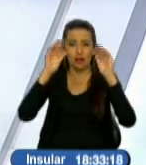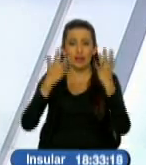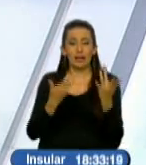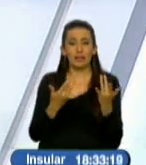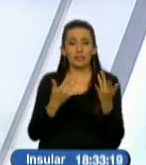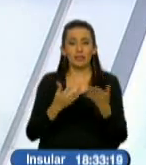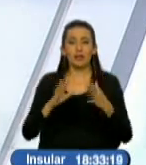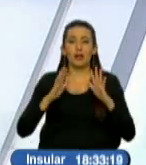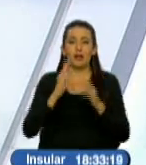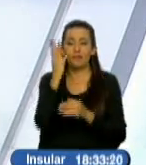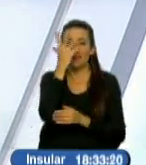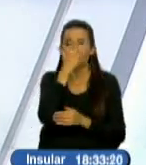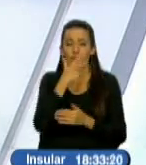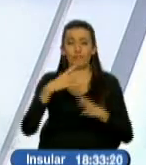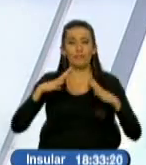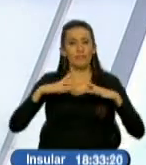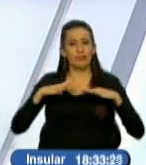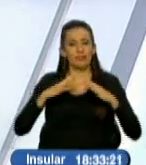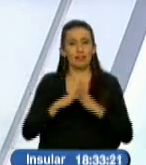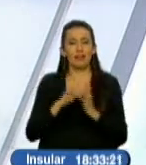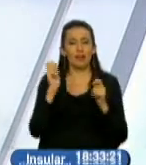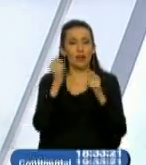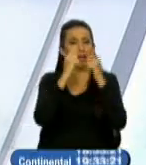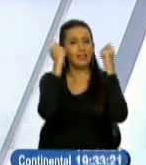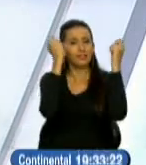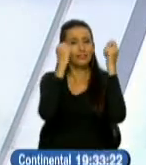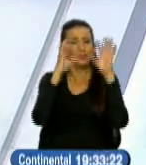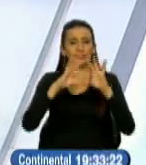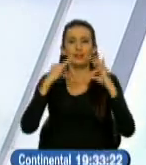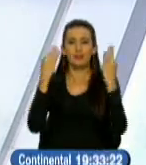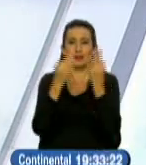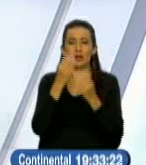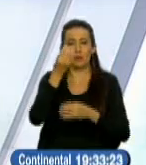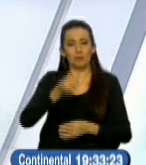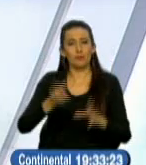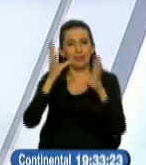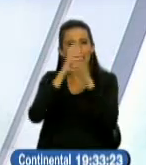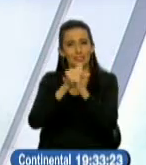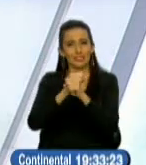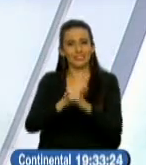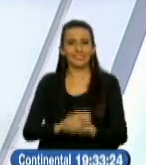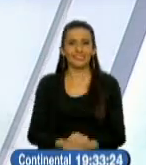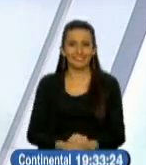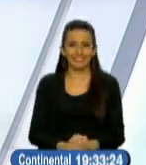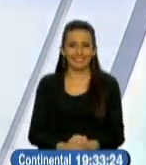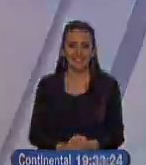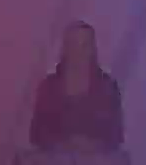que tengan un hermoso feriado y que disfruten junto a su familia. Muy buenas noches.